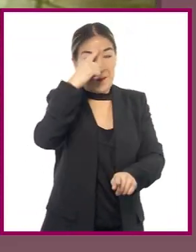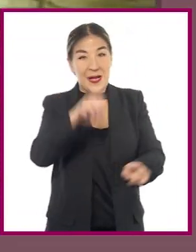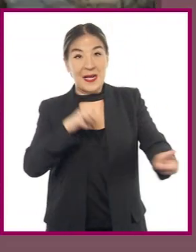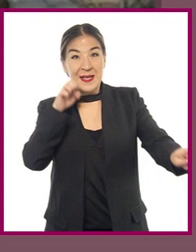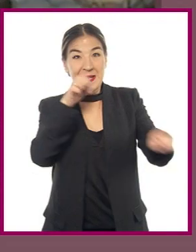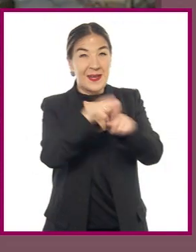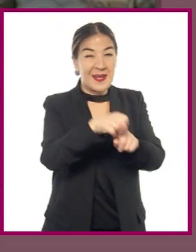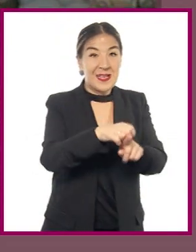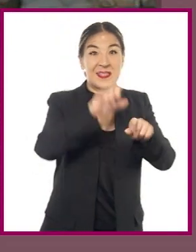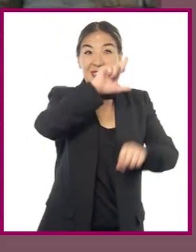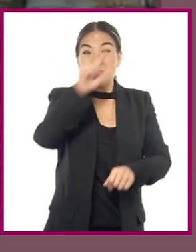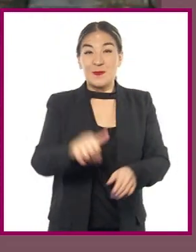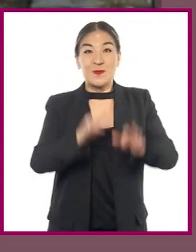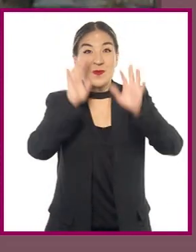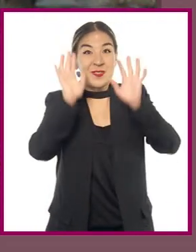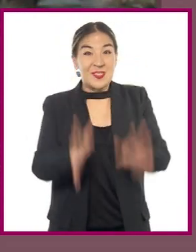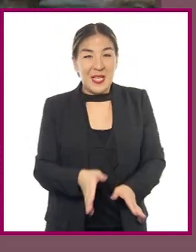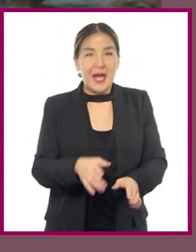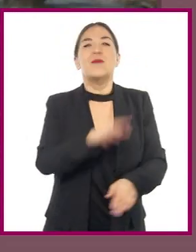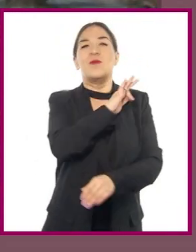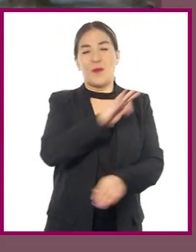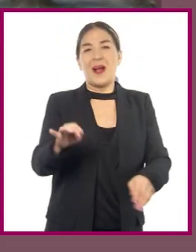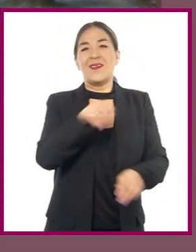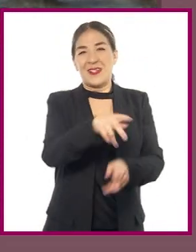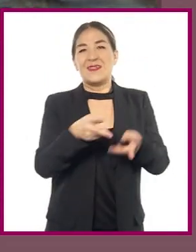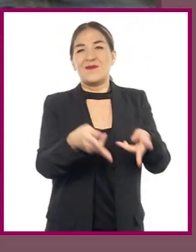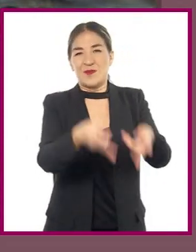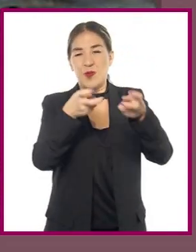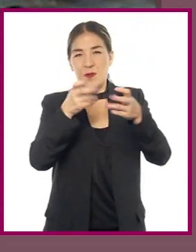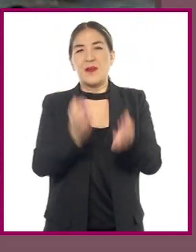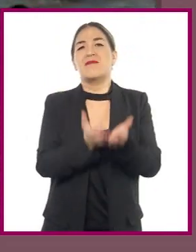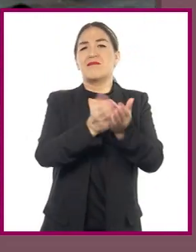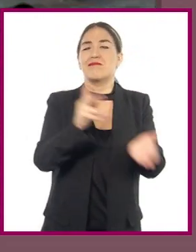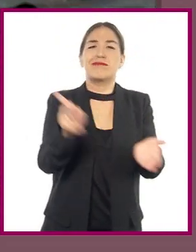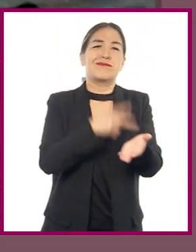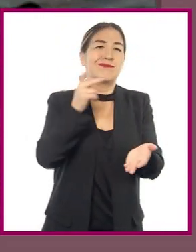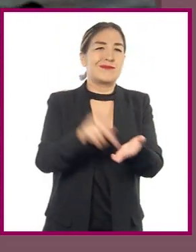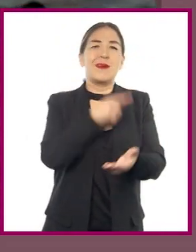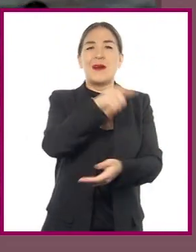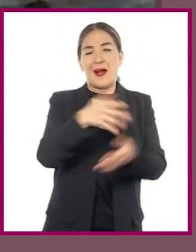botín, cuantioso en muchas ocasiones.